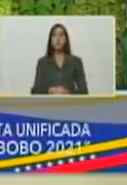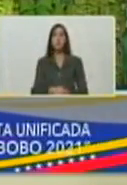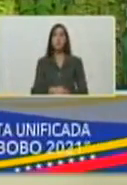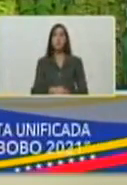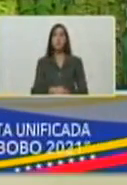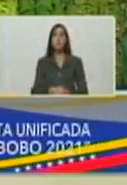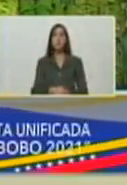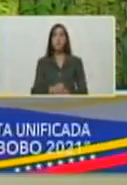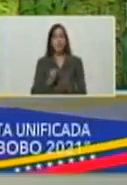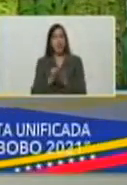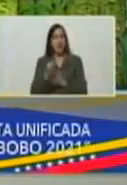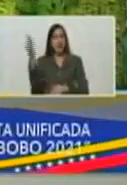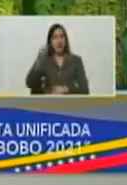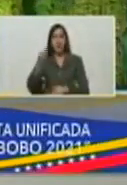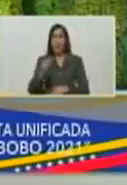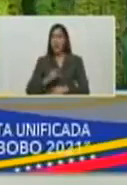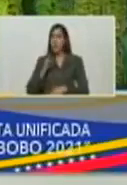¡Leales siempre!